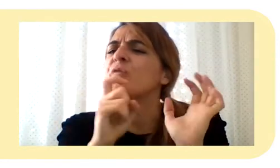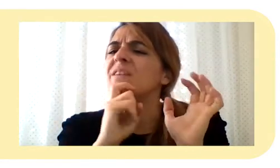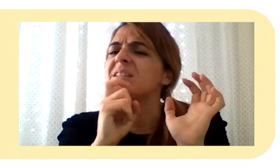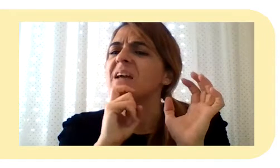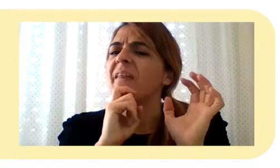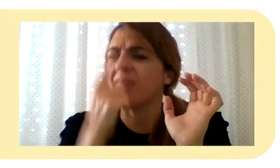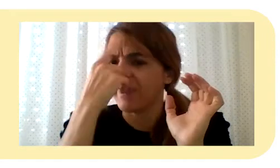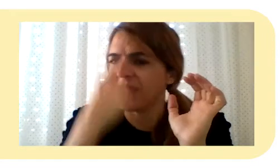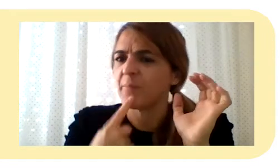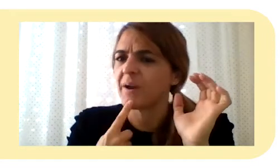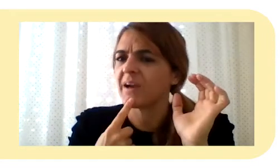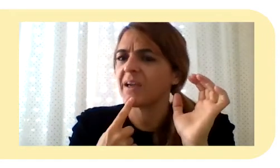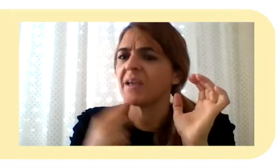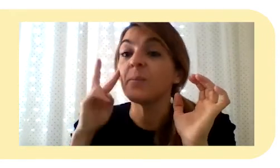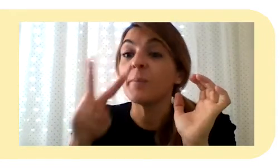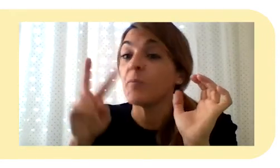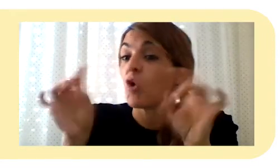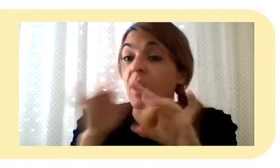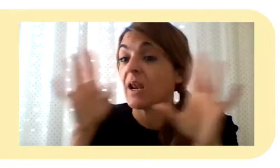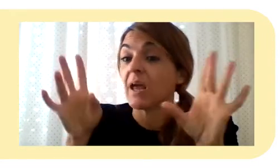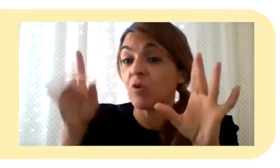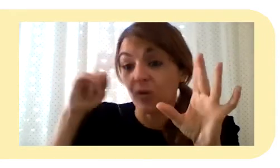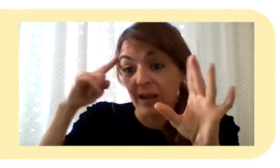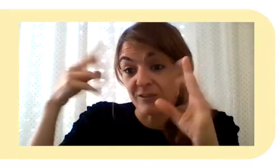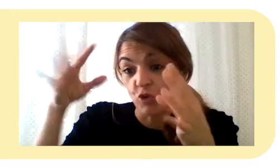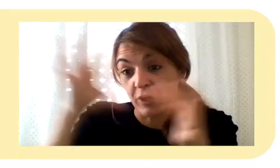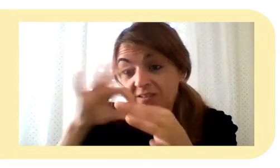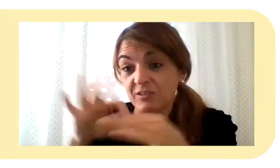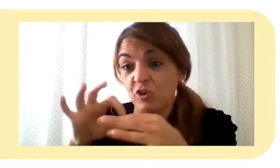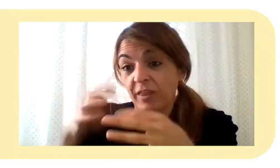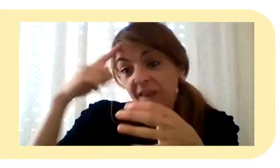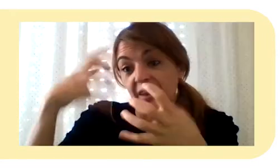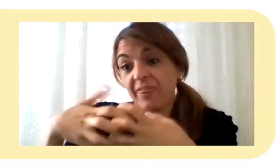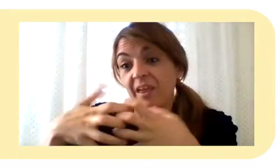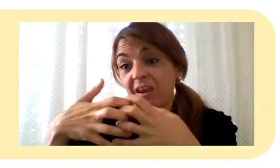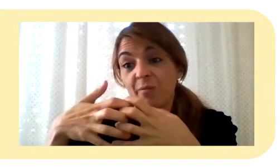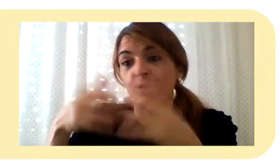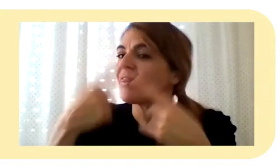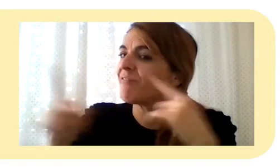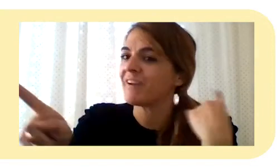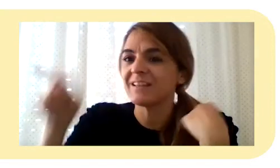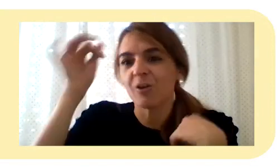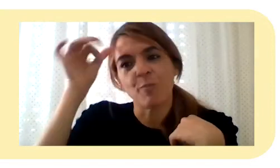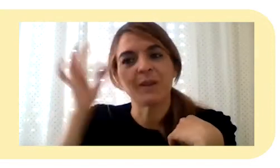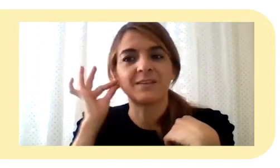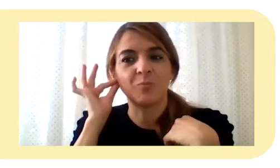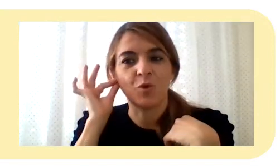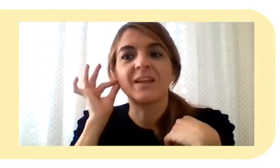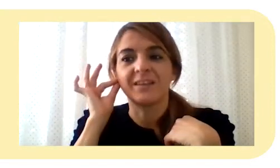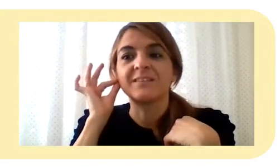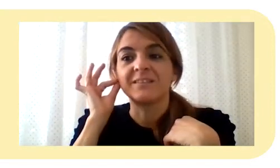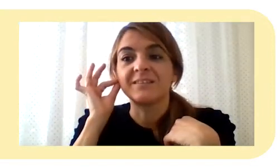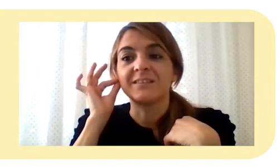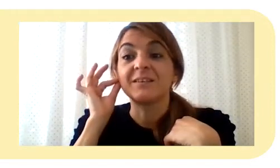las conexiones en el cerebro de hombres y mujeres no son iguales. En los hombres sobre todo son dentro de un hemisferio y dentro del